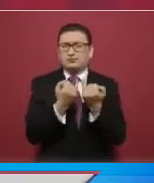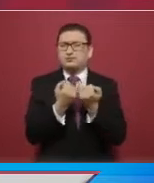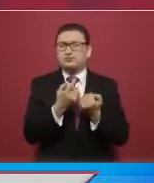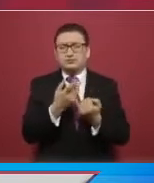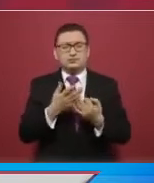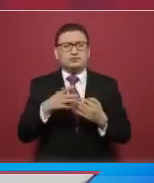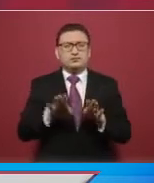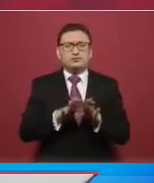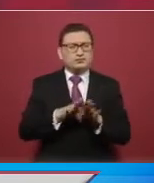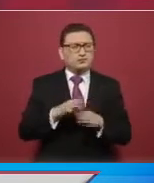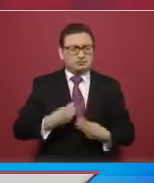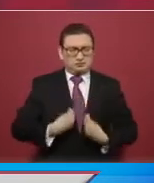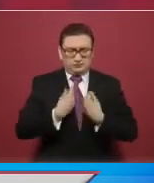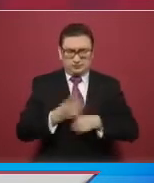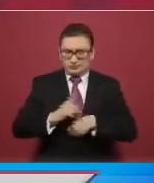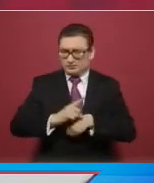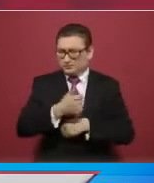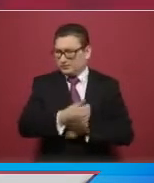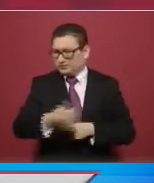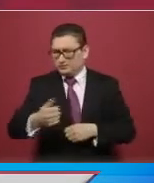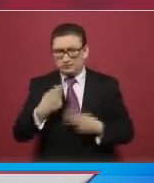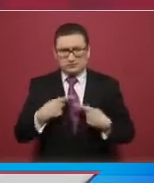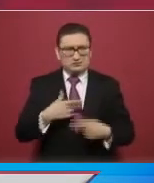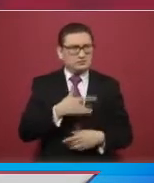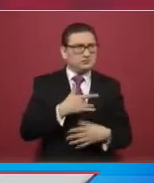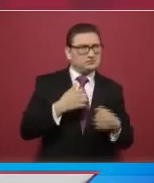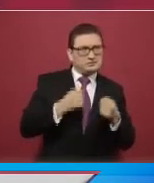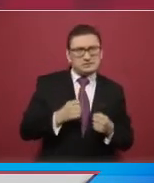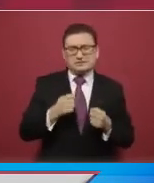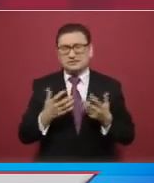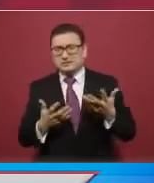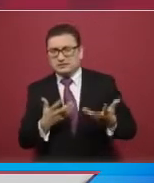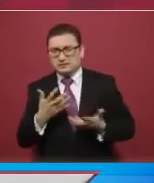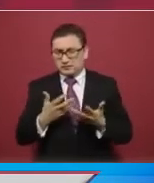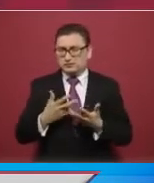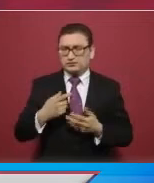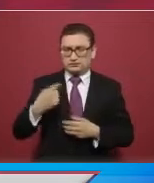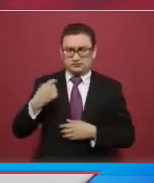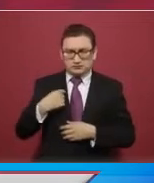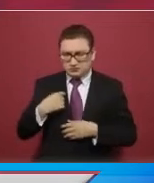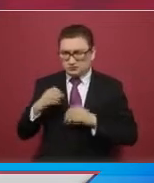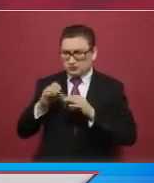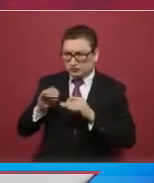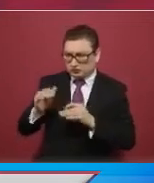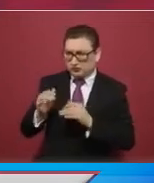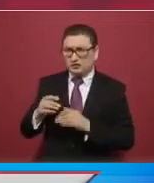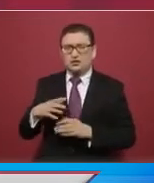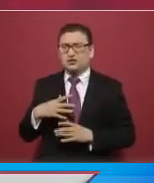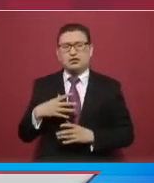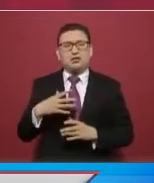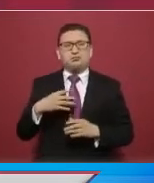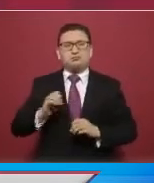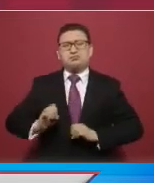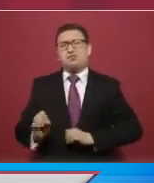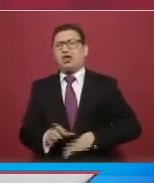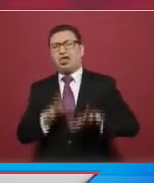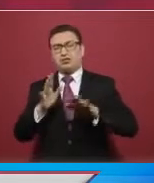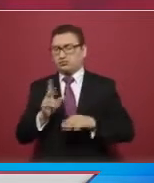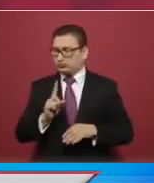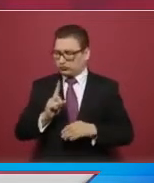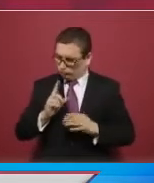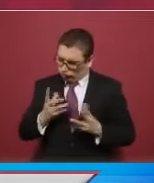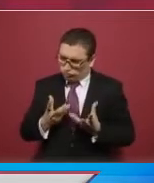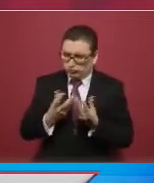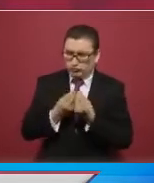Guardia Nacional. Con el crecimiento desmedido de la criminalidad en el país, no es posible lograr la seguridad sin el respeto a los derechos humanos. El